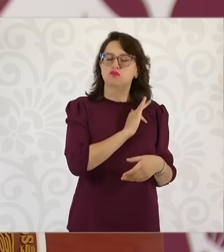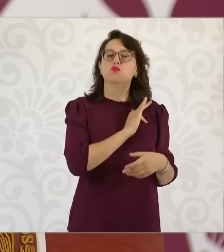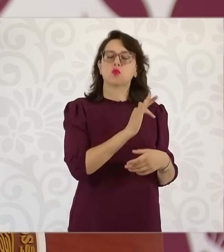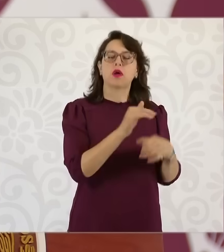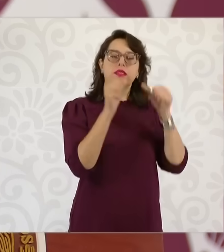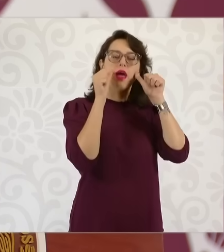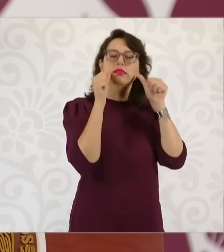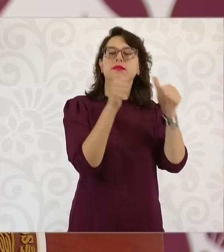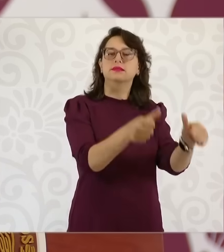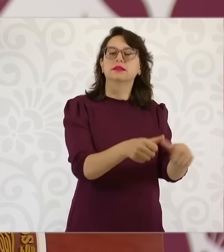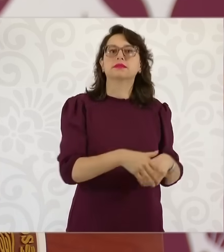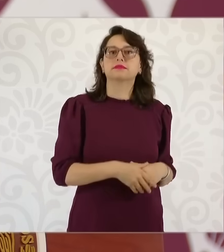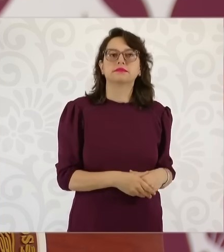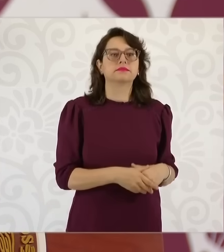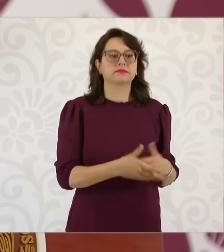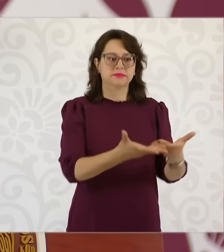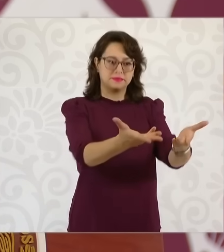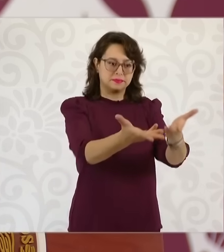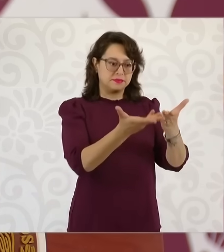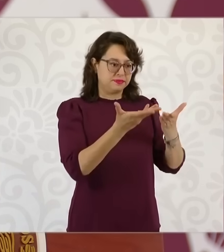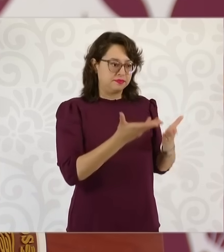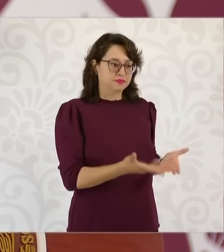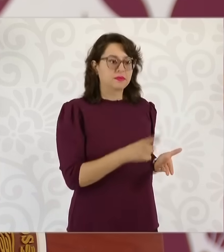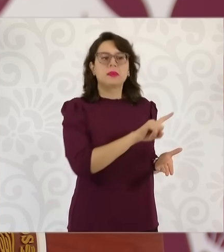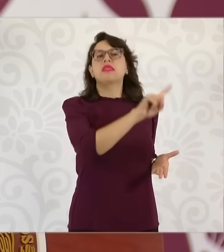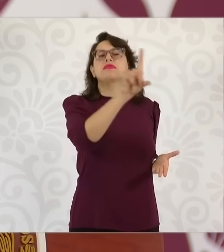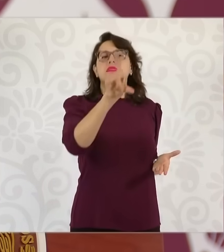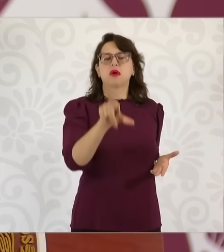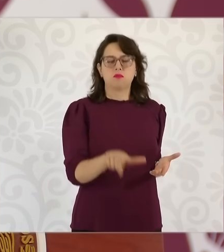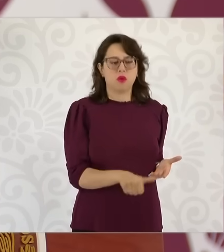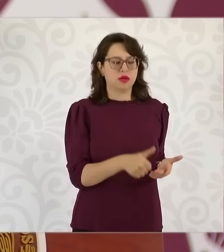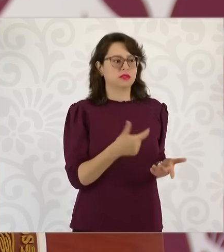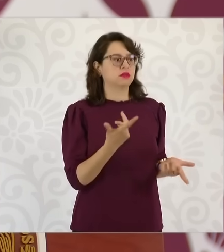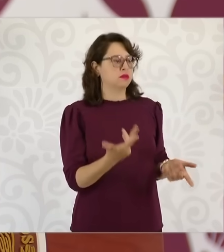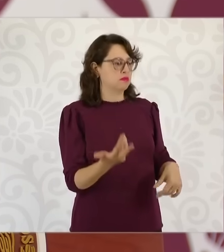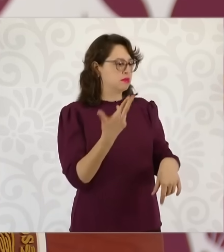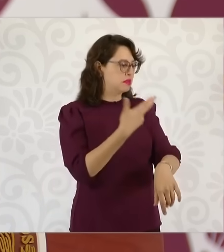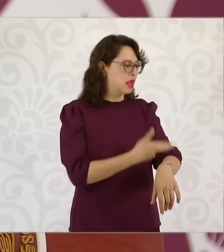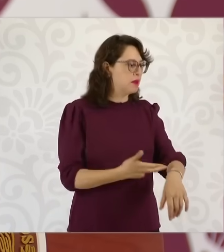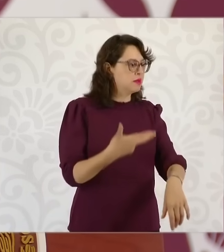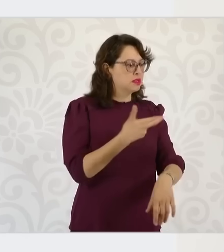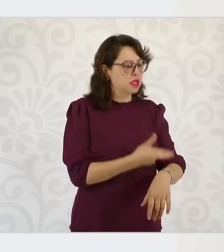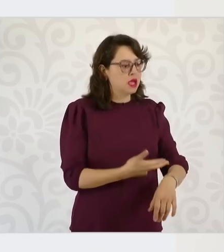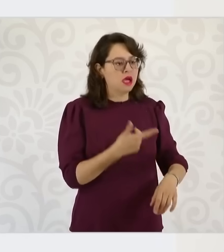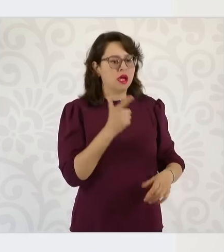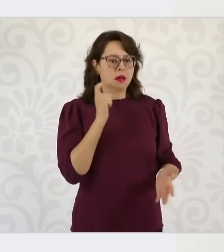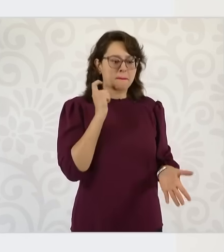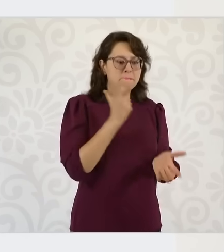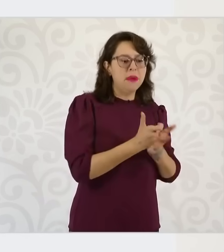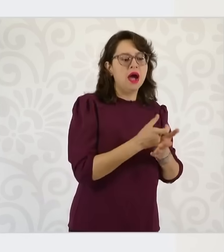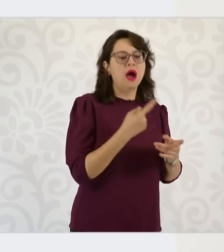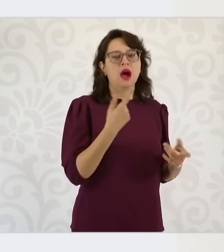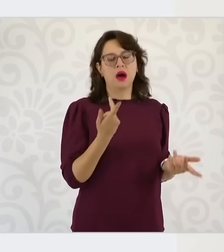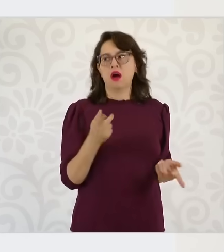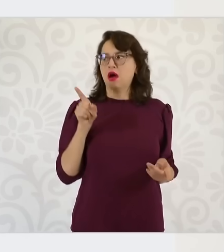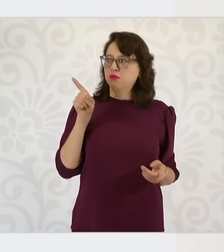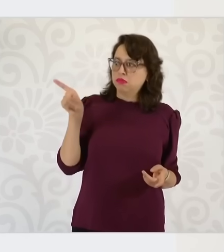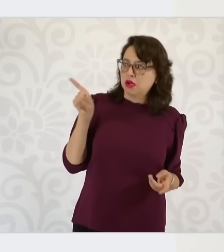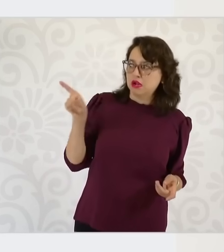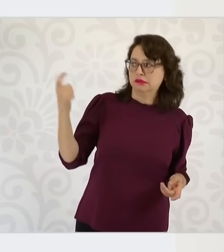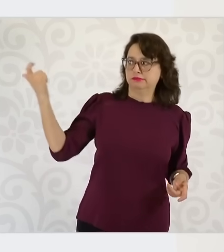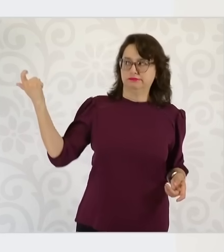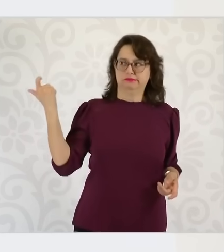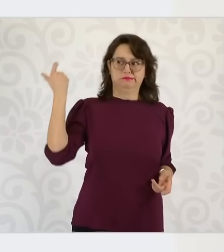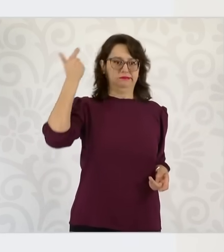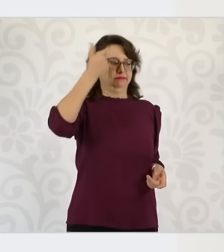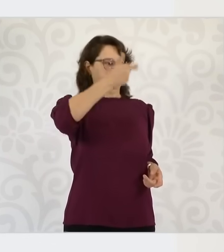una persona que no tiene derechohabiente. Claro, en temas de emergencia, de urgencia, pues se tiene que